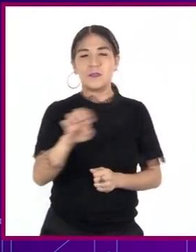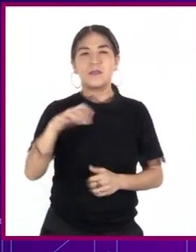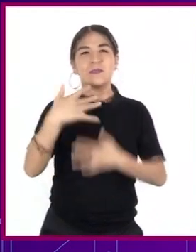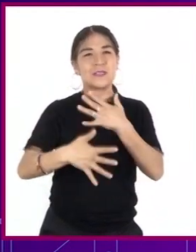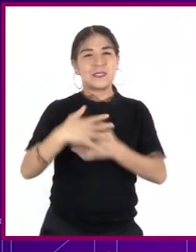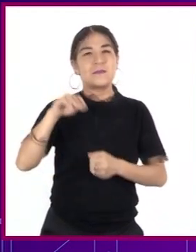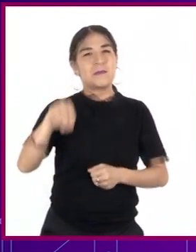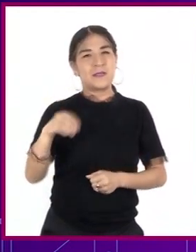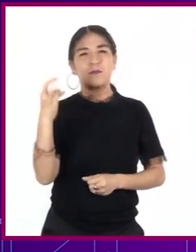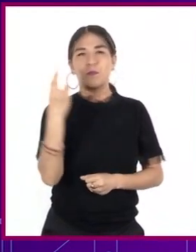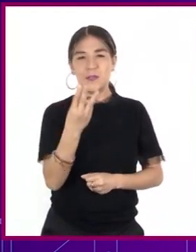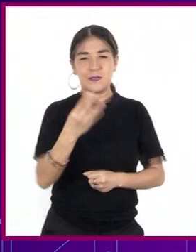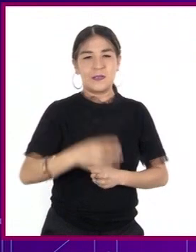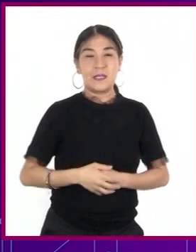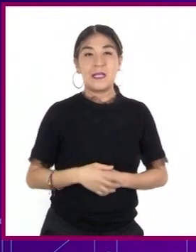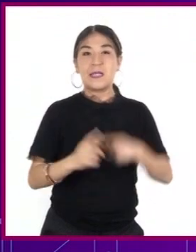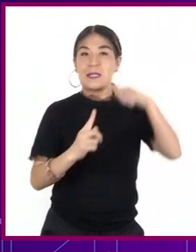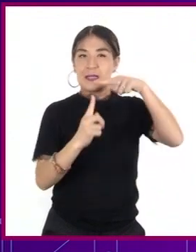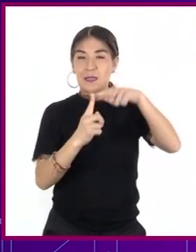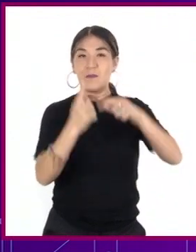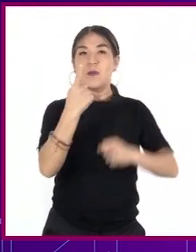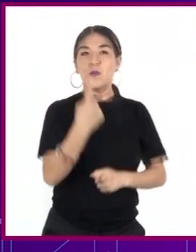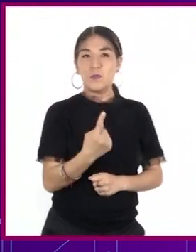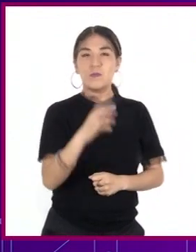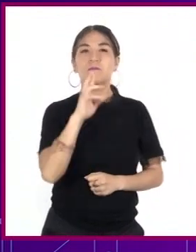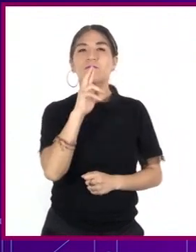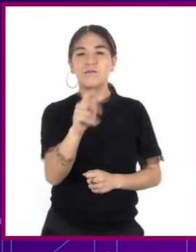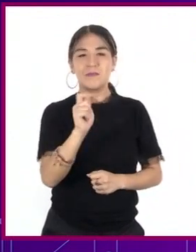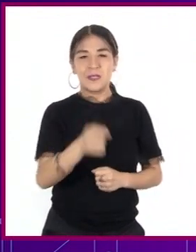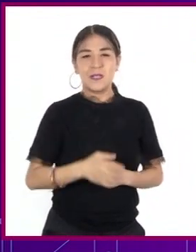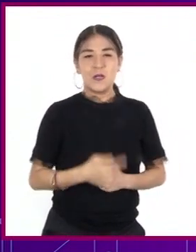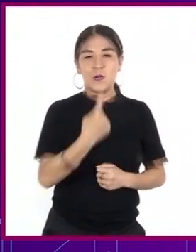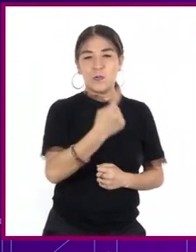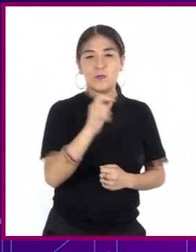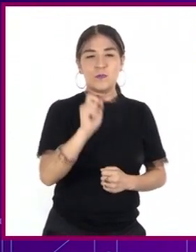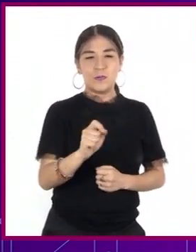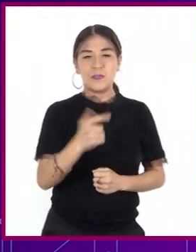1.7415. Lo dividimos entre 1 y obtenemos